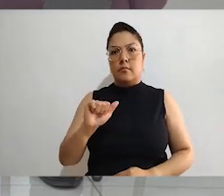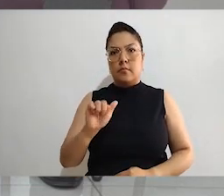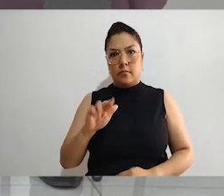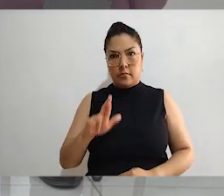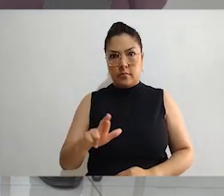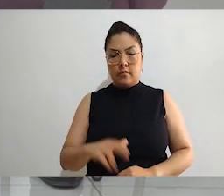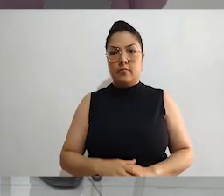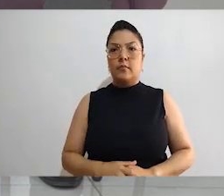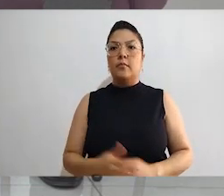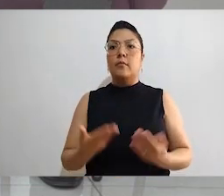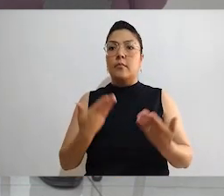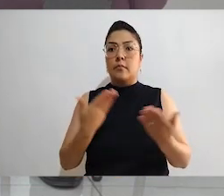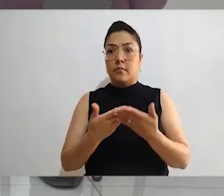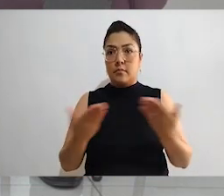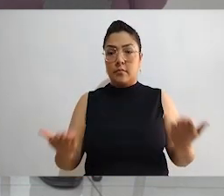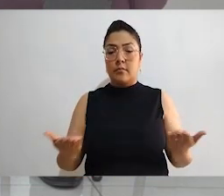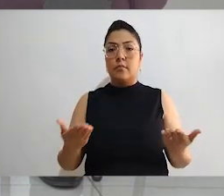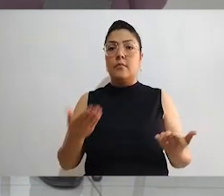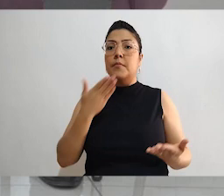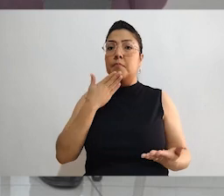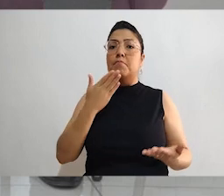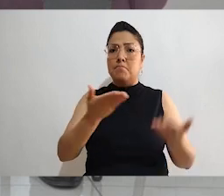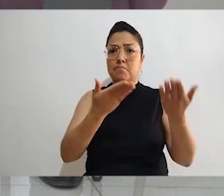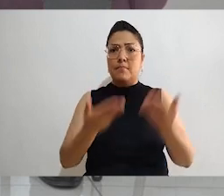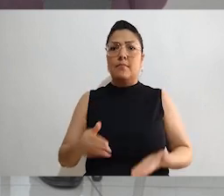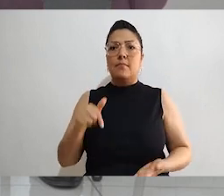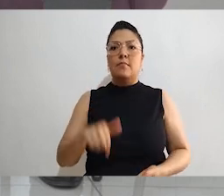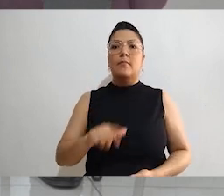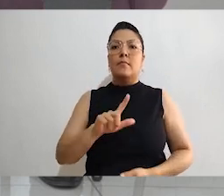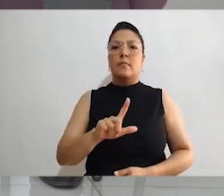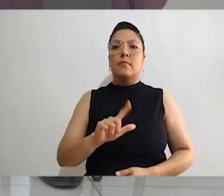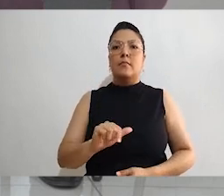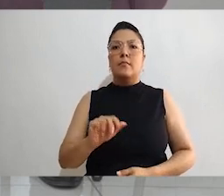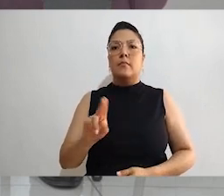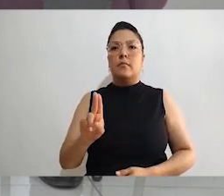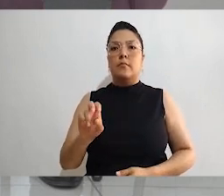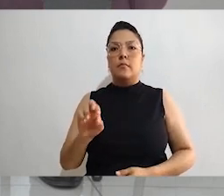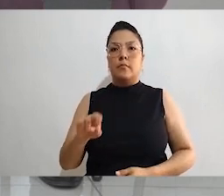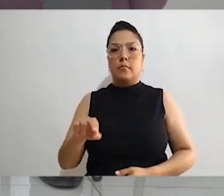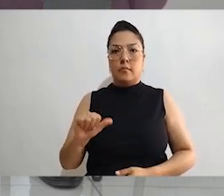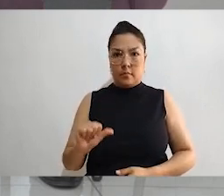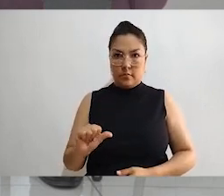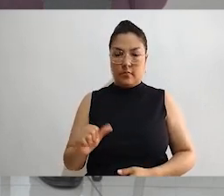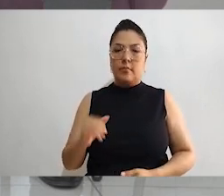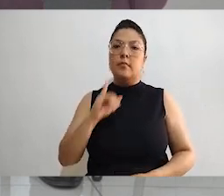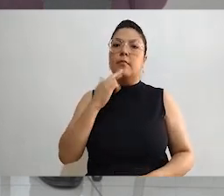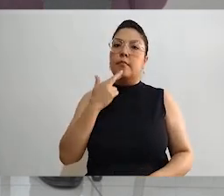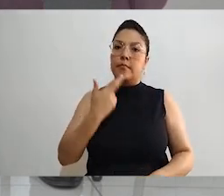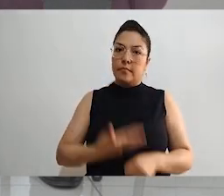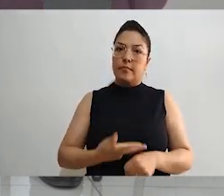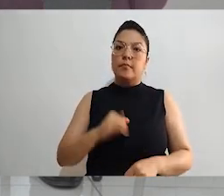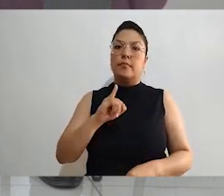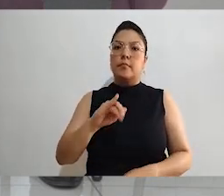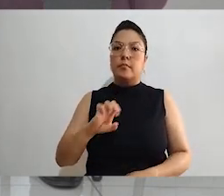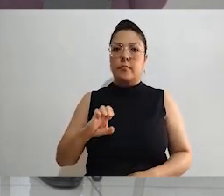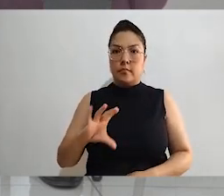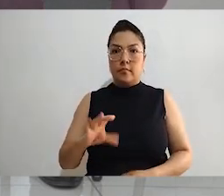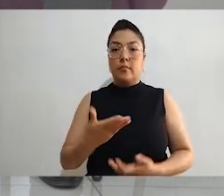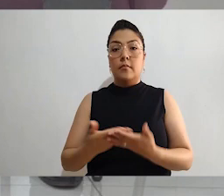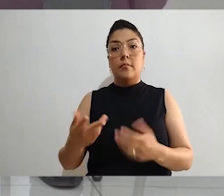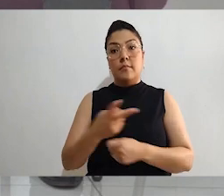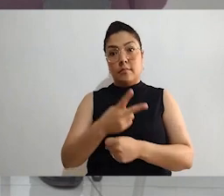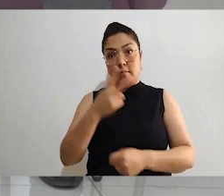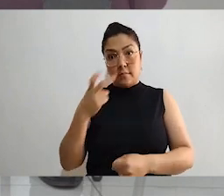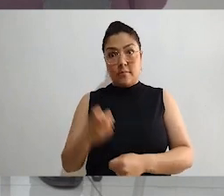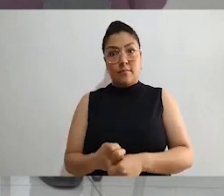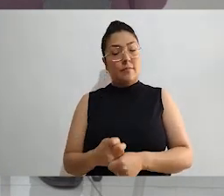Coahuila, y en esta ocasión les damos la bienvenida a un programa más de La Urna, programa de radio y televisión del Instituto Electoral de Coahuila, y estoy con un